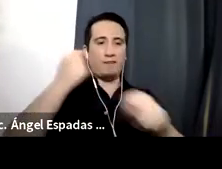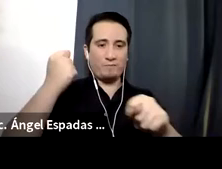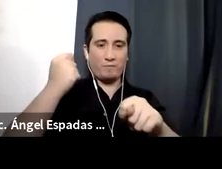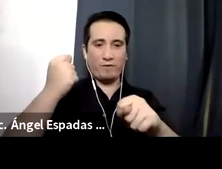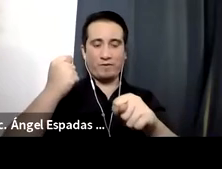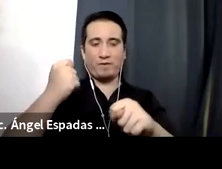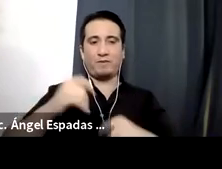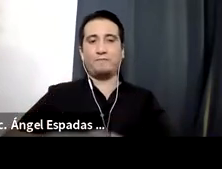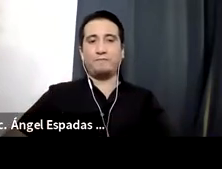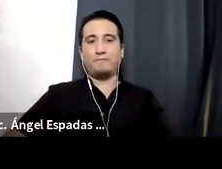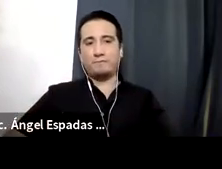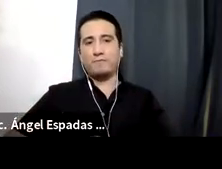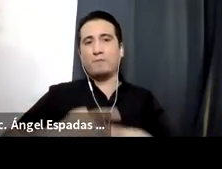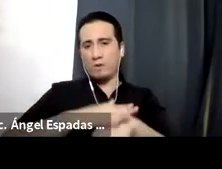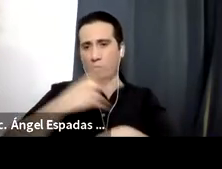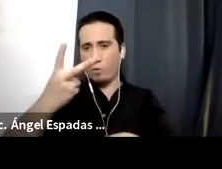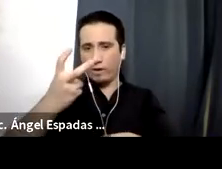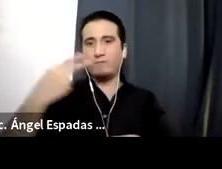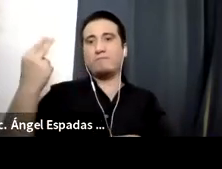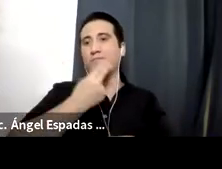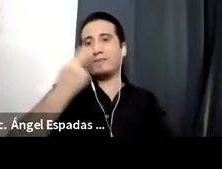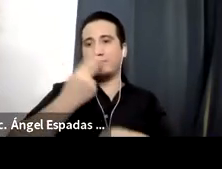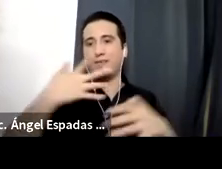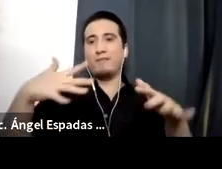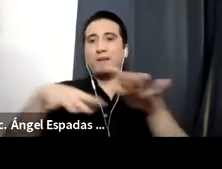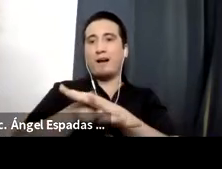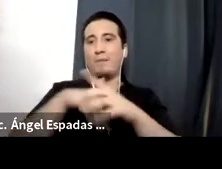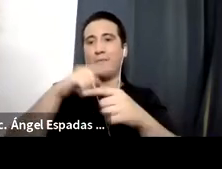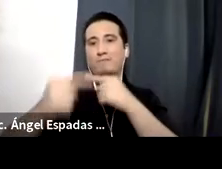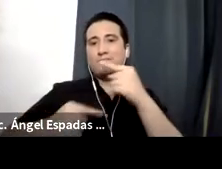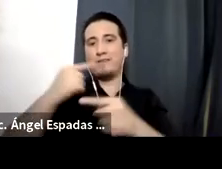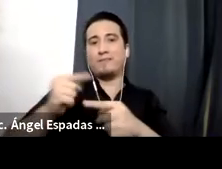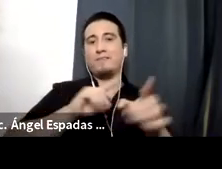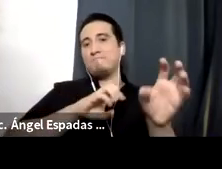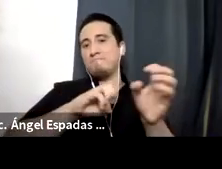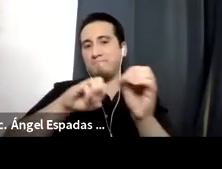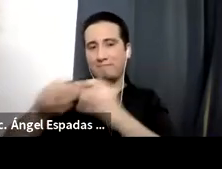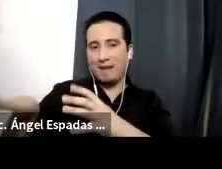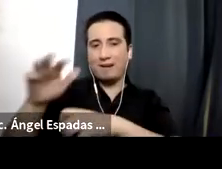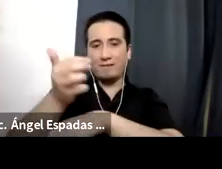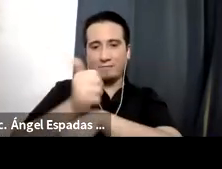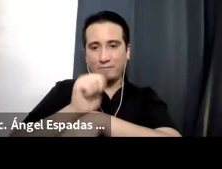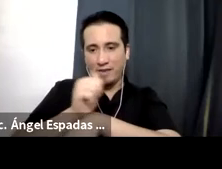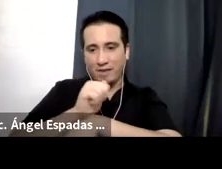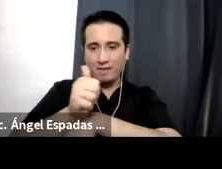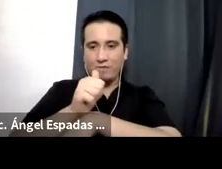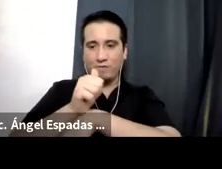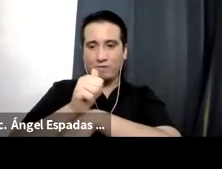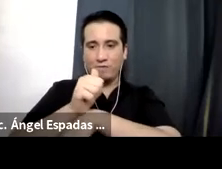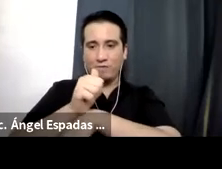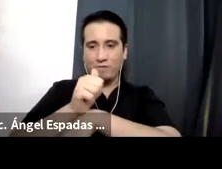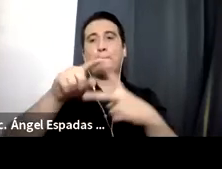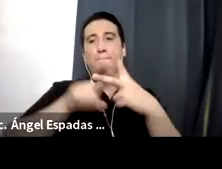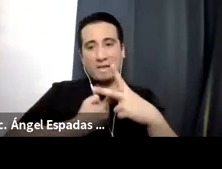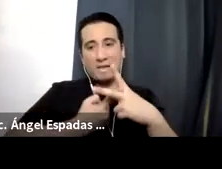donde surge, ¿no? El cambio hacia dejar el vehículo particular y movernos